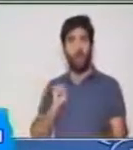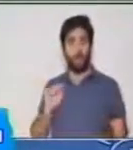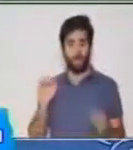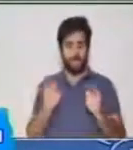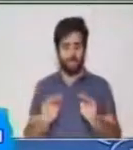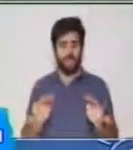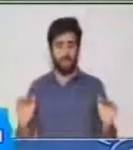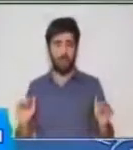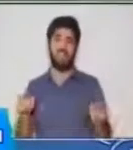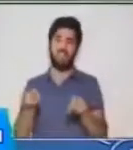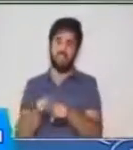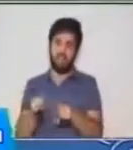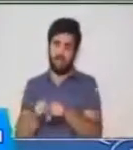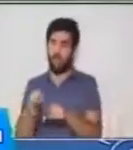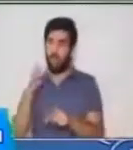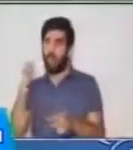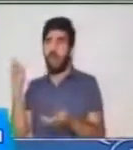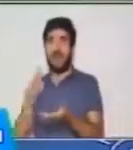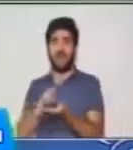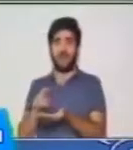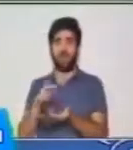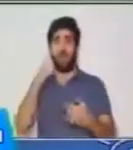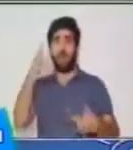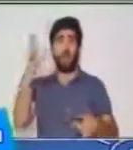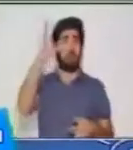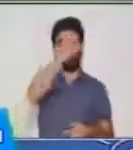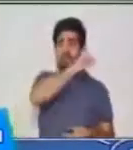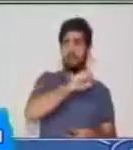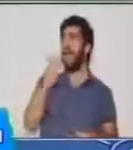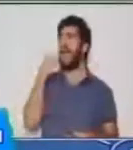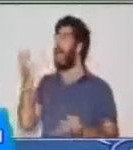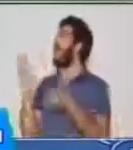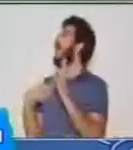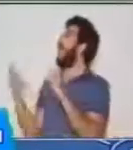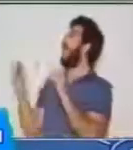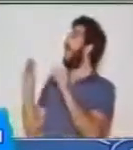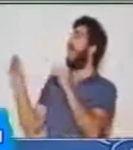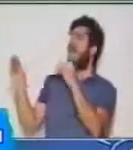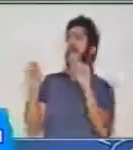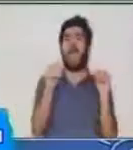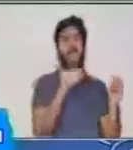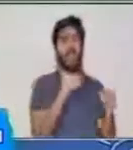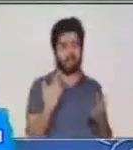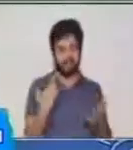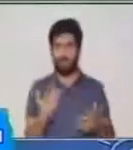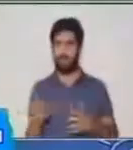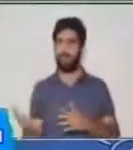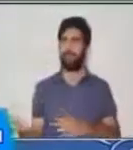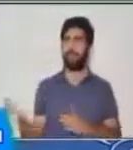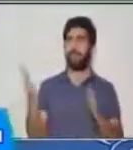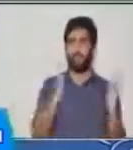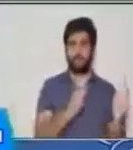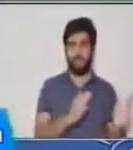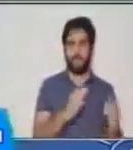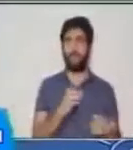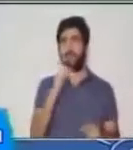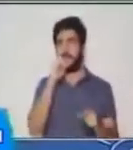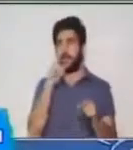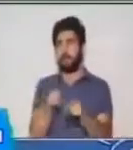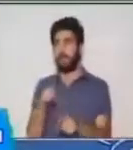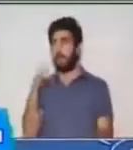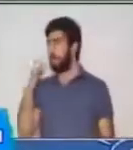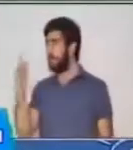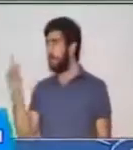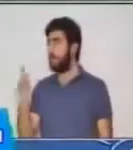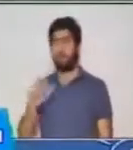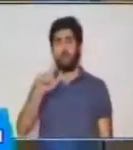son como el ratón. Cuando se distraen, platican y pierden la atención y hacen que los demás también la pierdan. Tenemos al loro. También